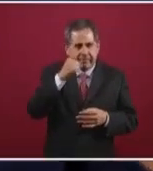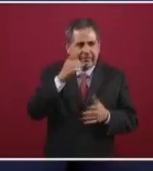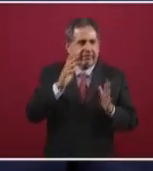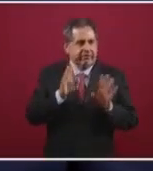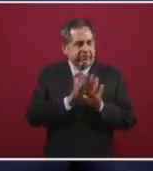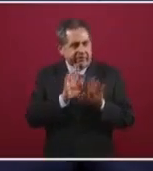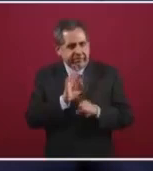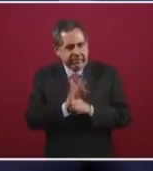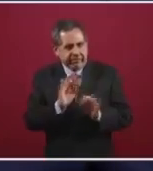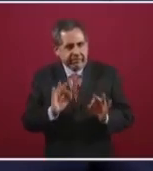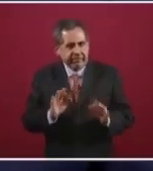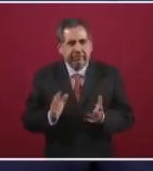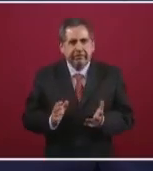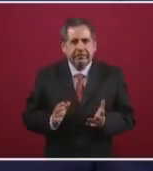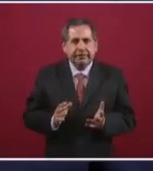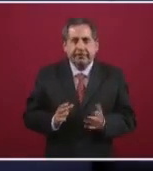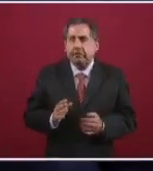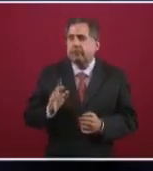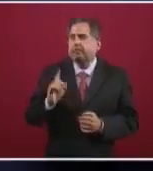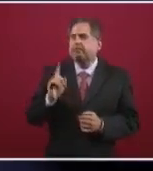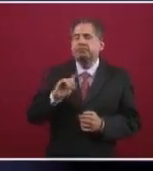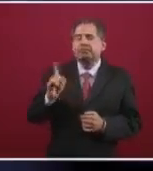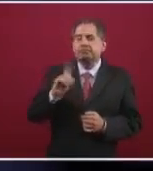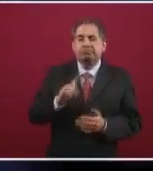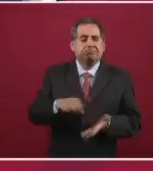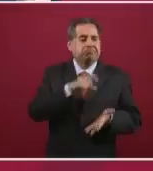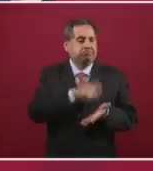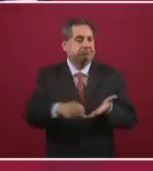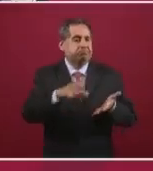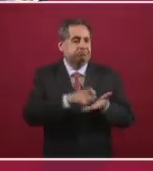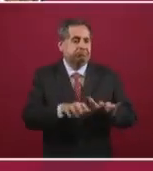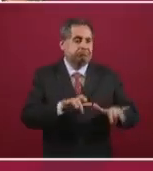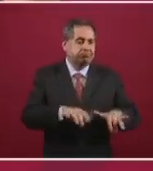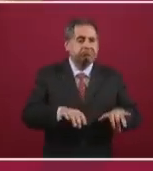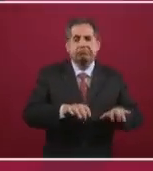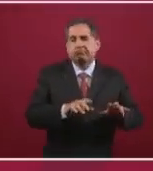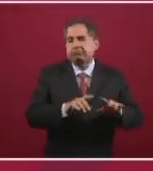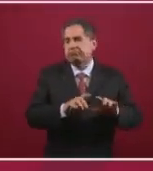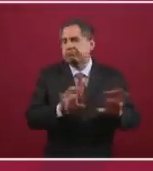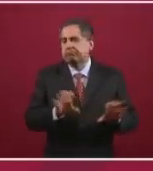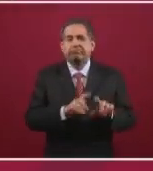no para compra de equipos